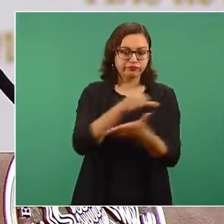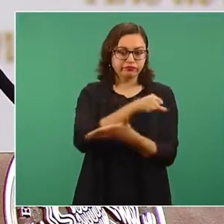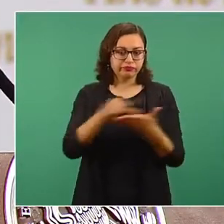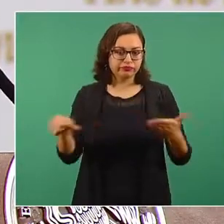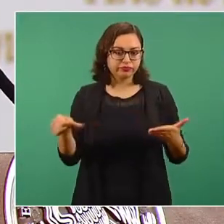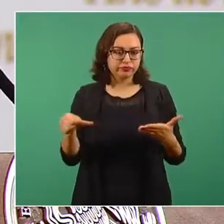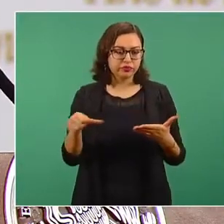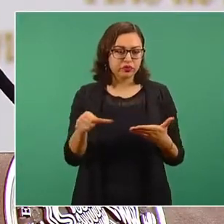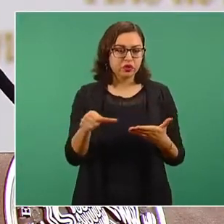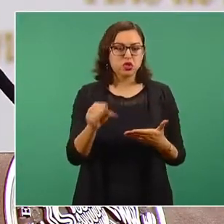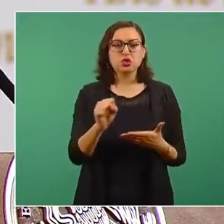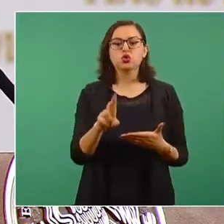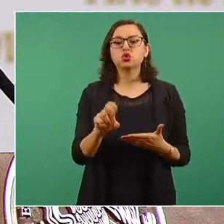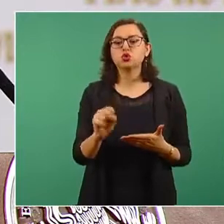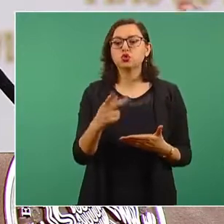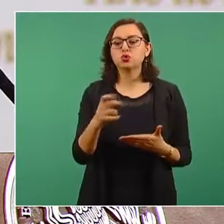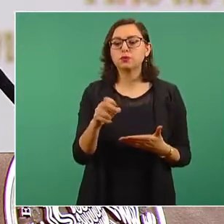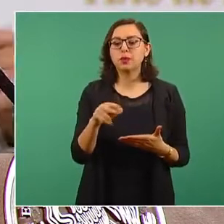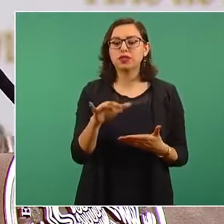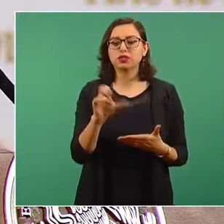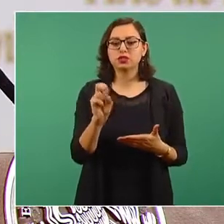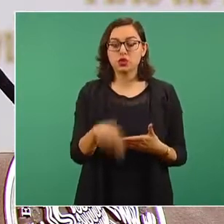¿Qué día fue? Fue así.